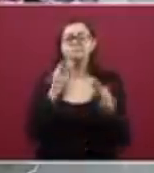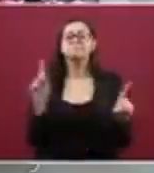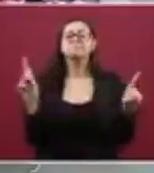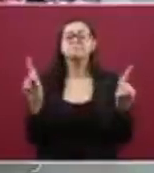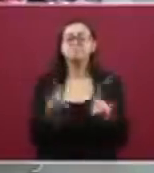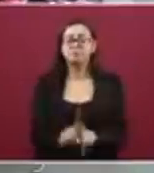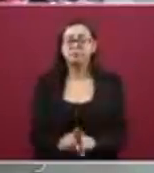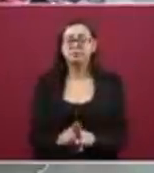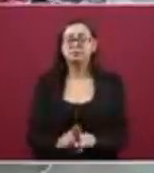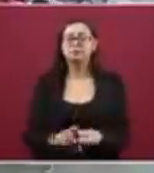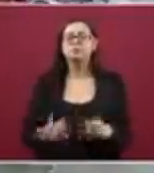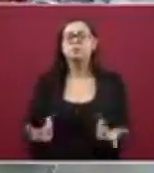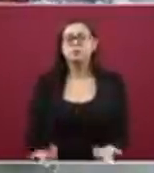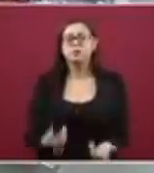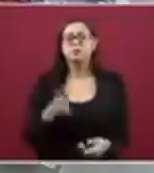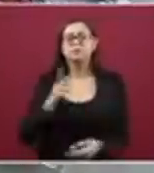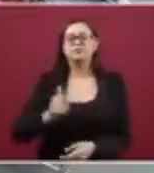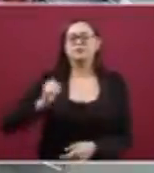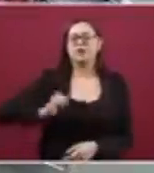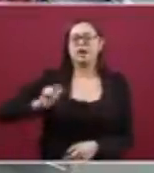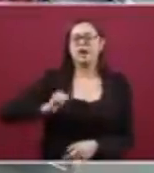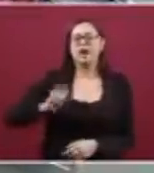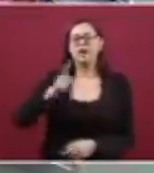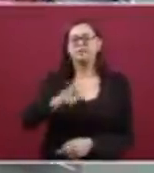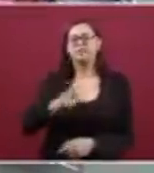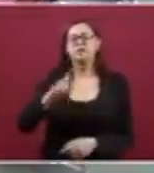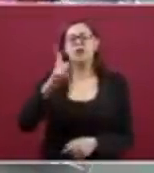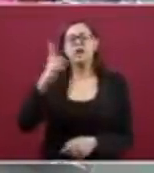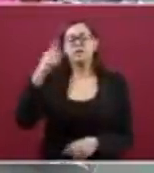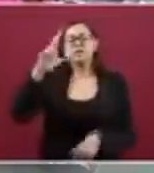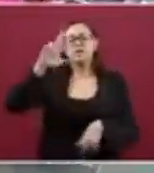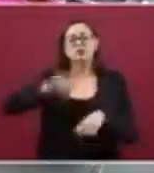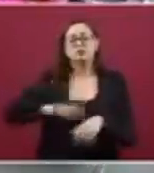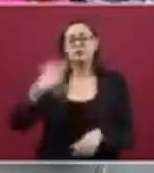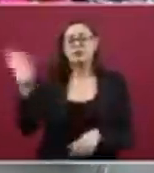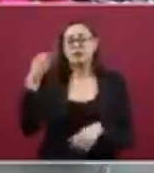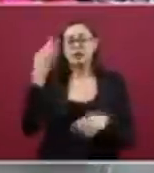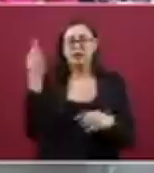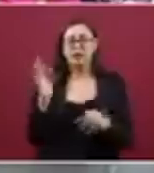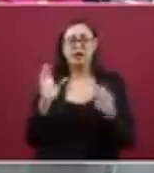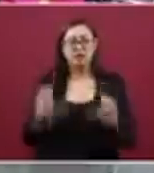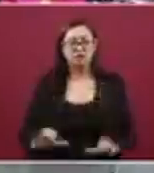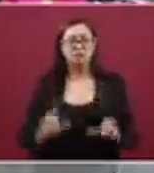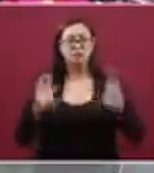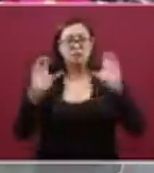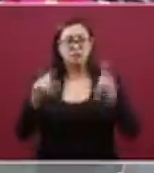se abrieron los archivos de la antigua Dirección Federal de Seguridad.